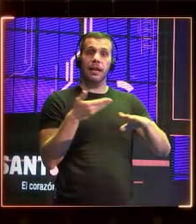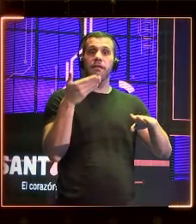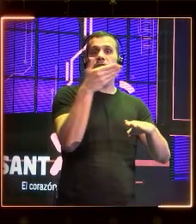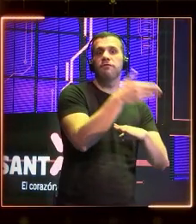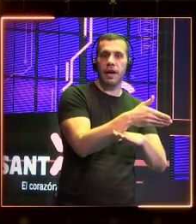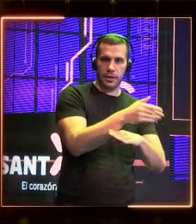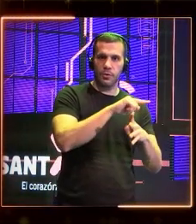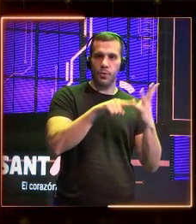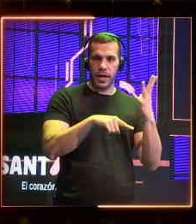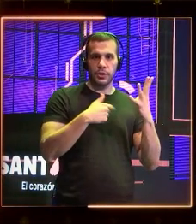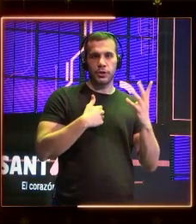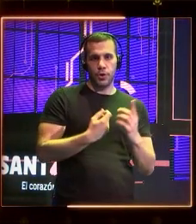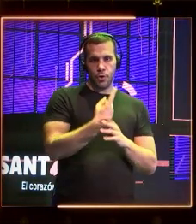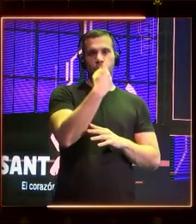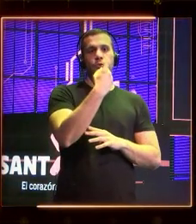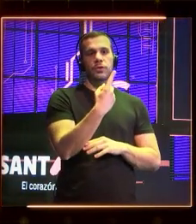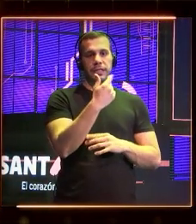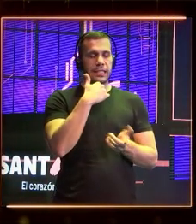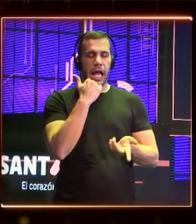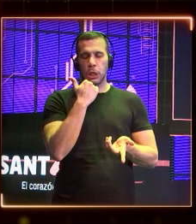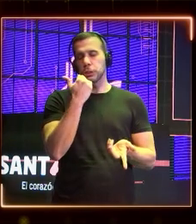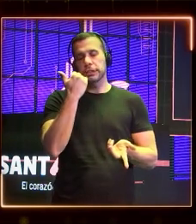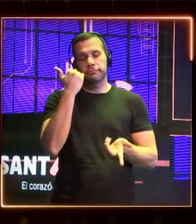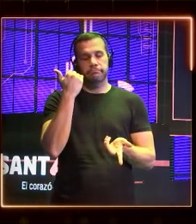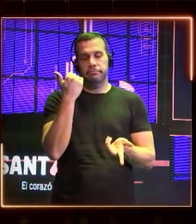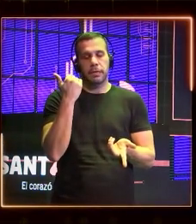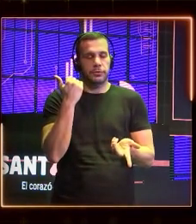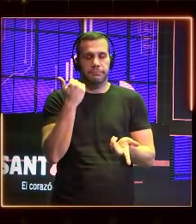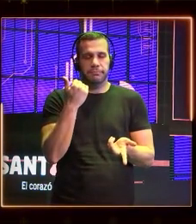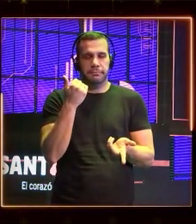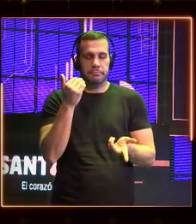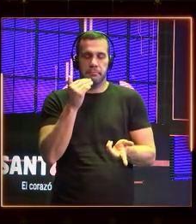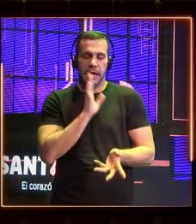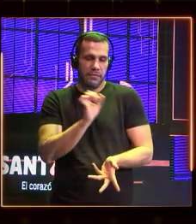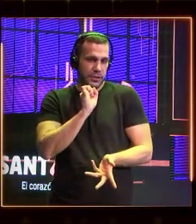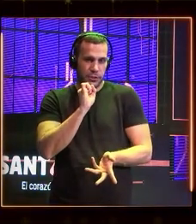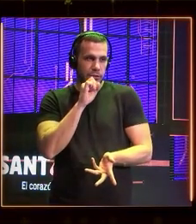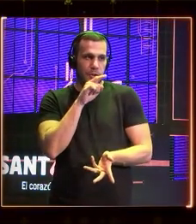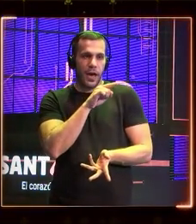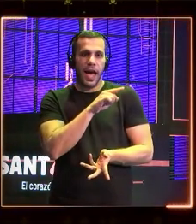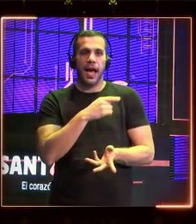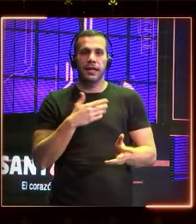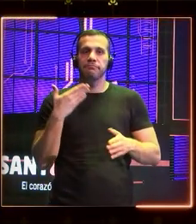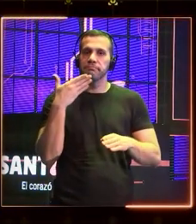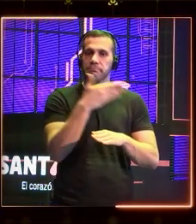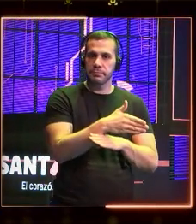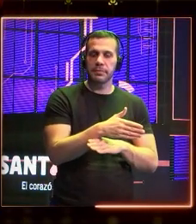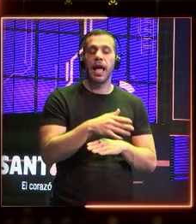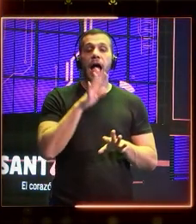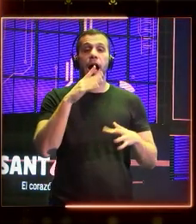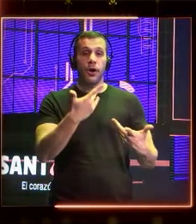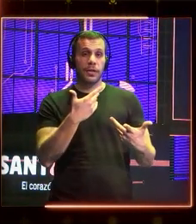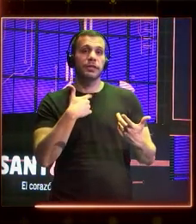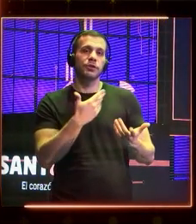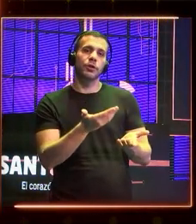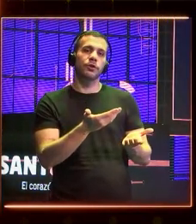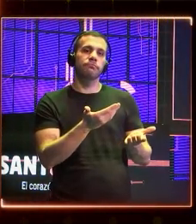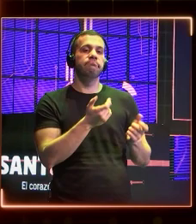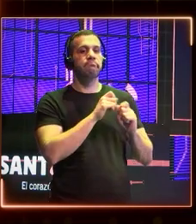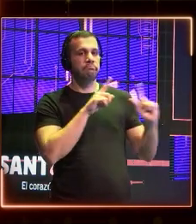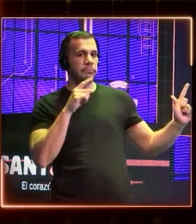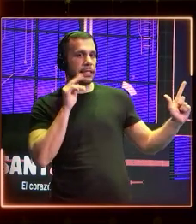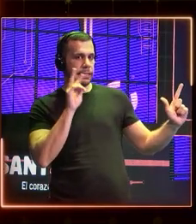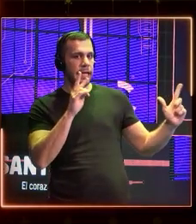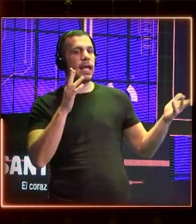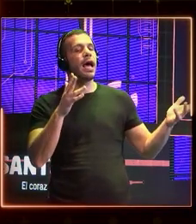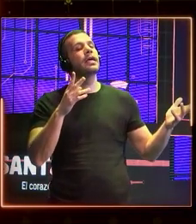una estar allí y hoy os he traído algo para que lo veáis vosotros de primera mano también y lo disfrutéis de esta manera a ver empezó de